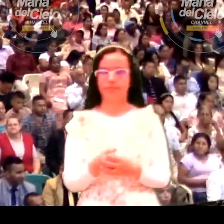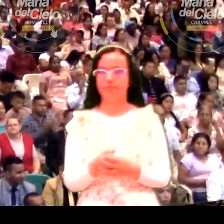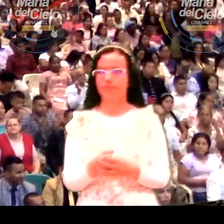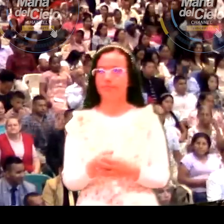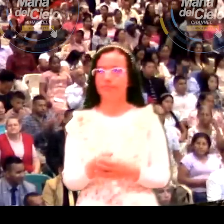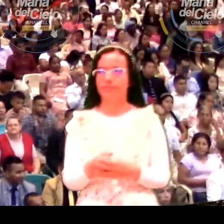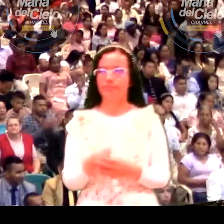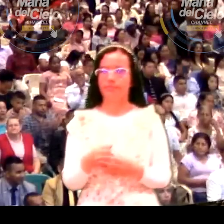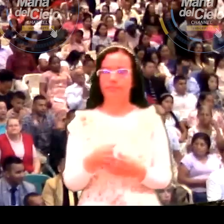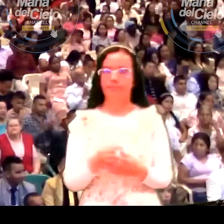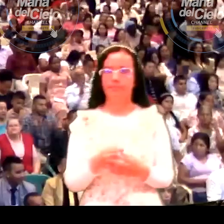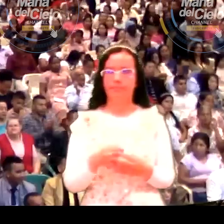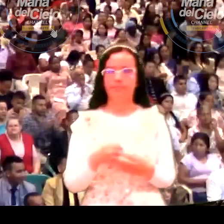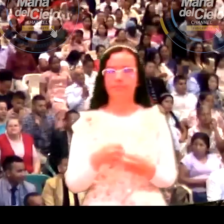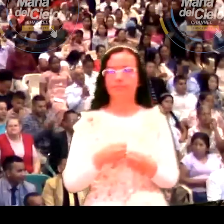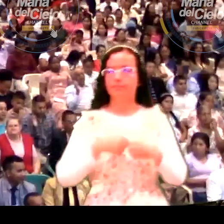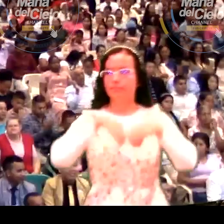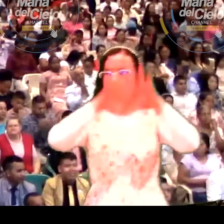¡Aleluya!